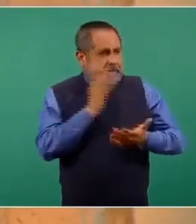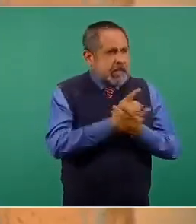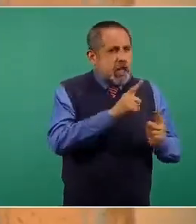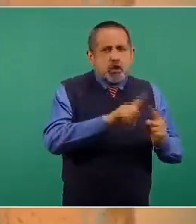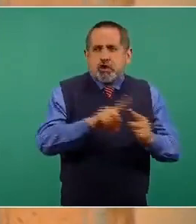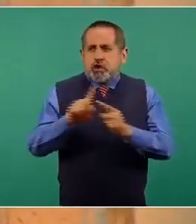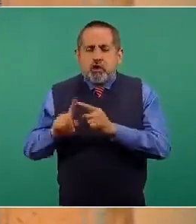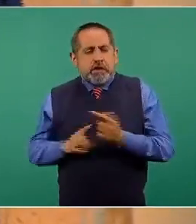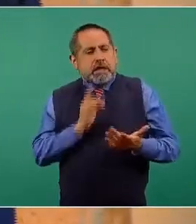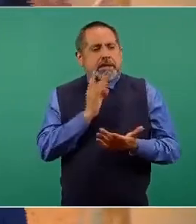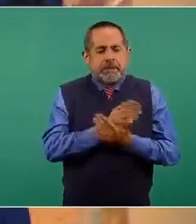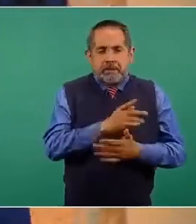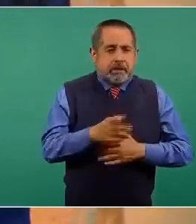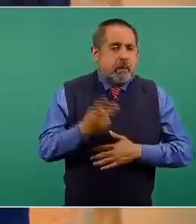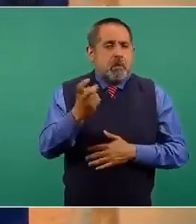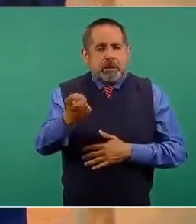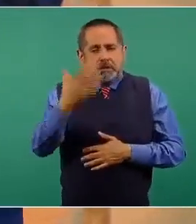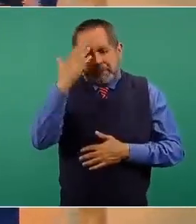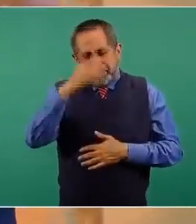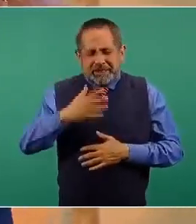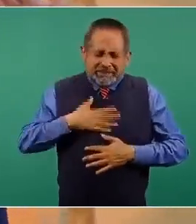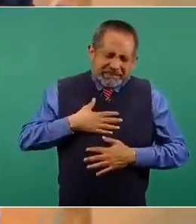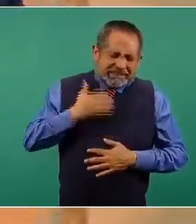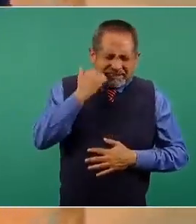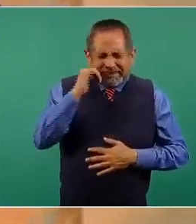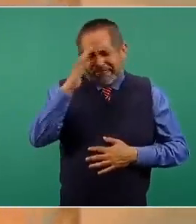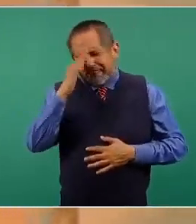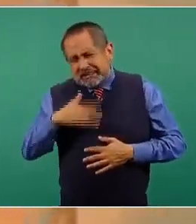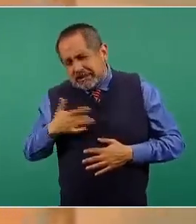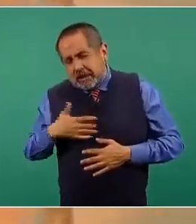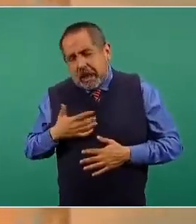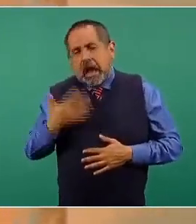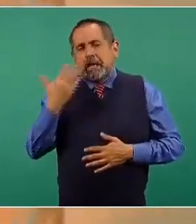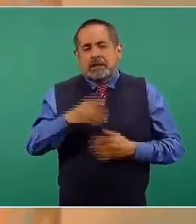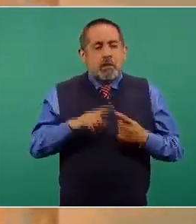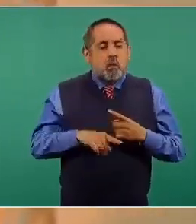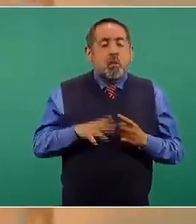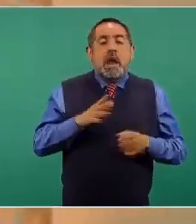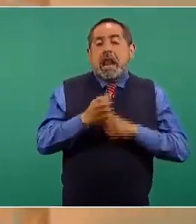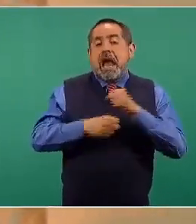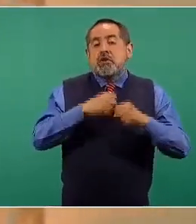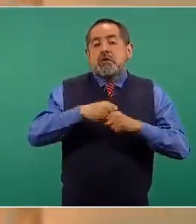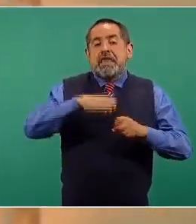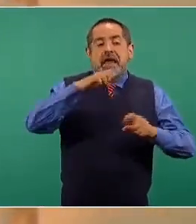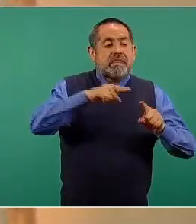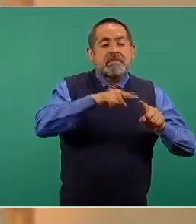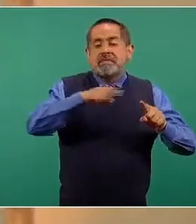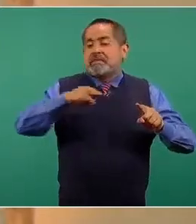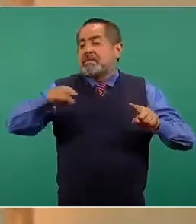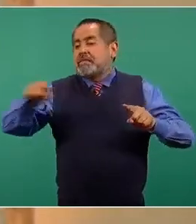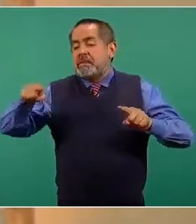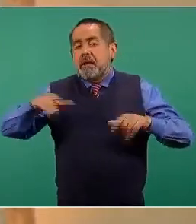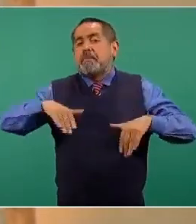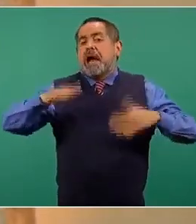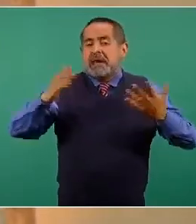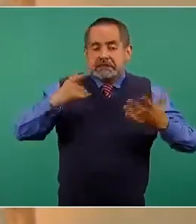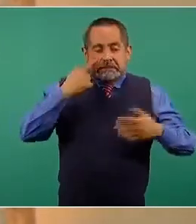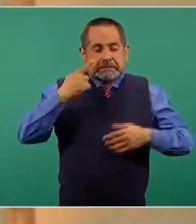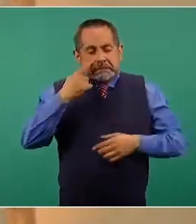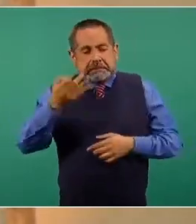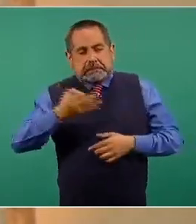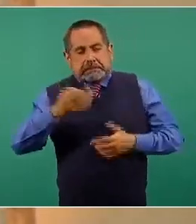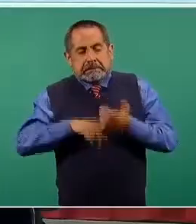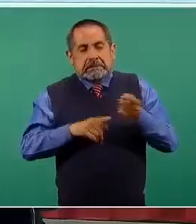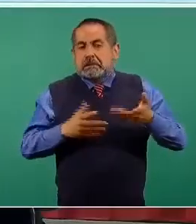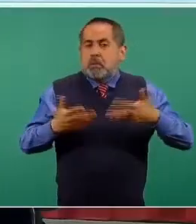eso que ustedes pueden saber cuáles son los síntomas frecuentes, cuáles son las edades en las que se presenta con mayor puntualidad